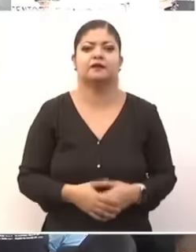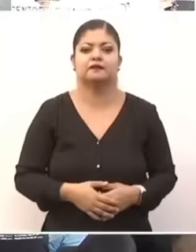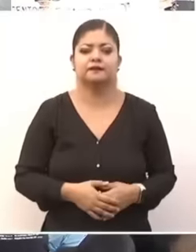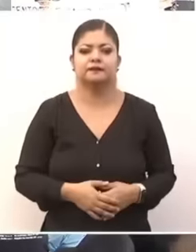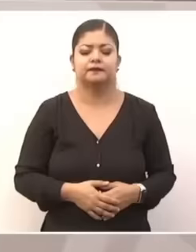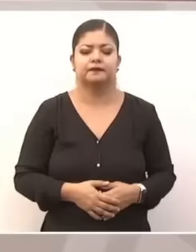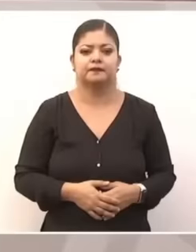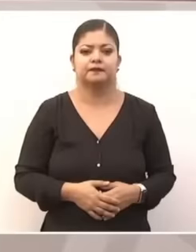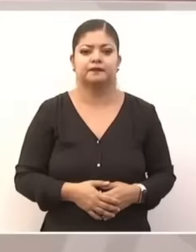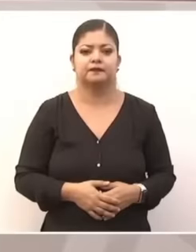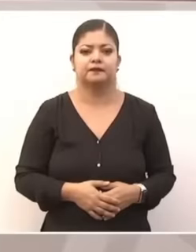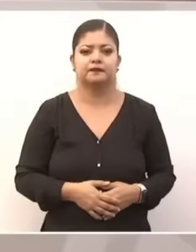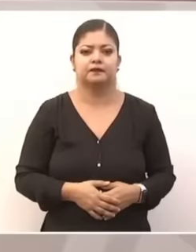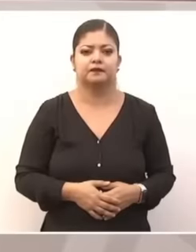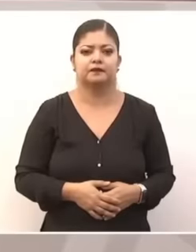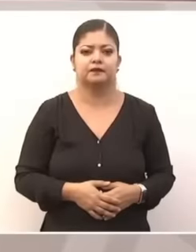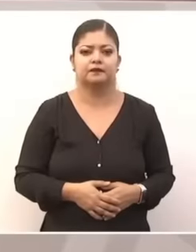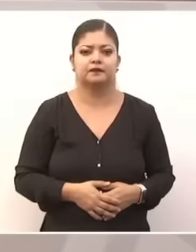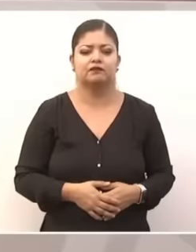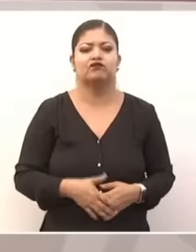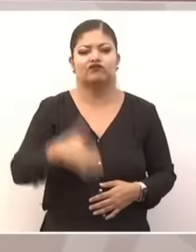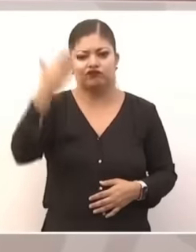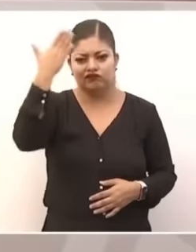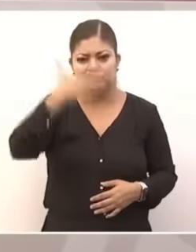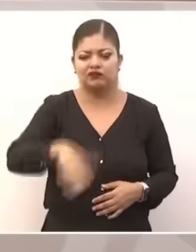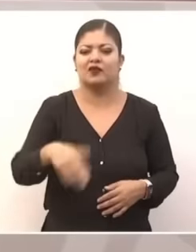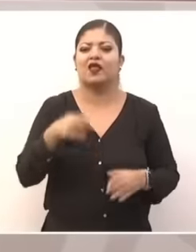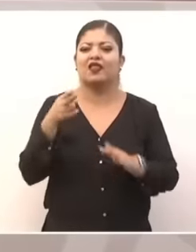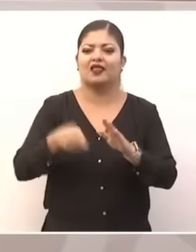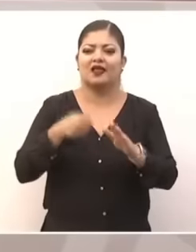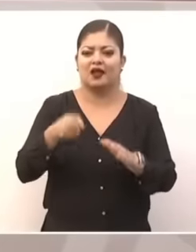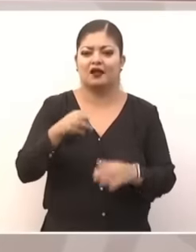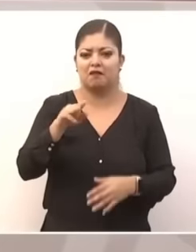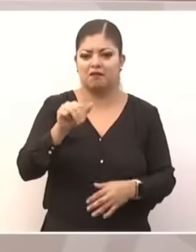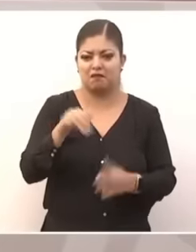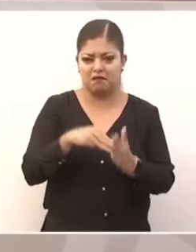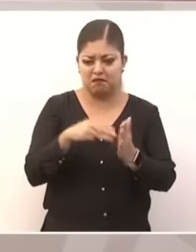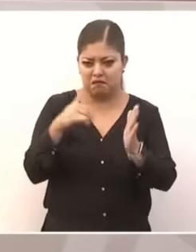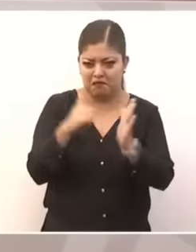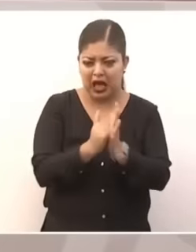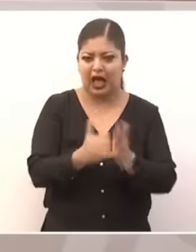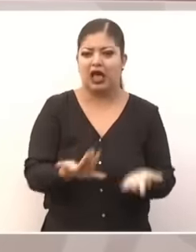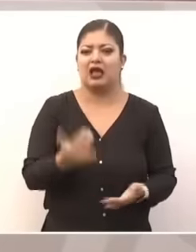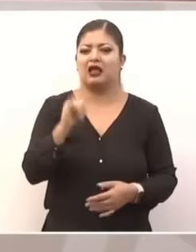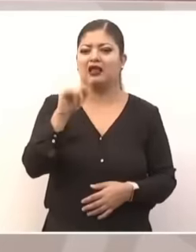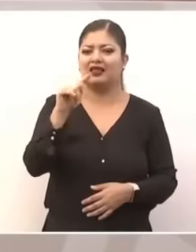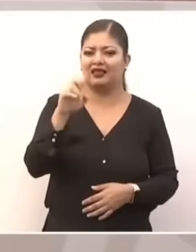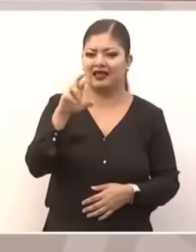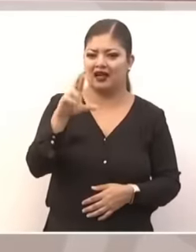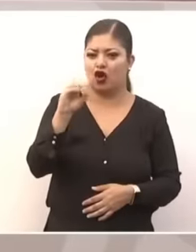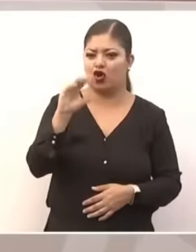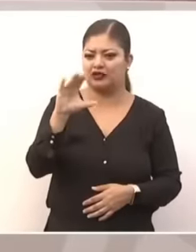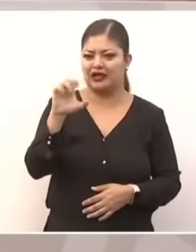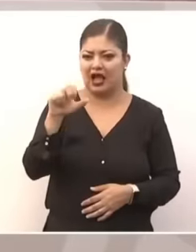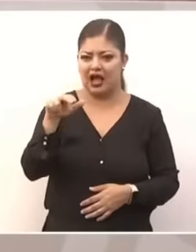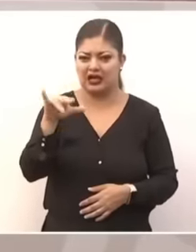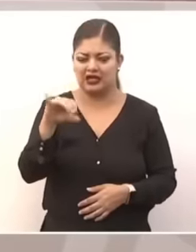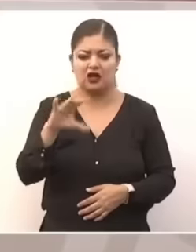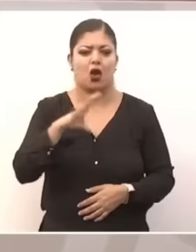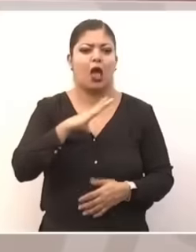Se conoce el Tren Maya, el Interoceánico, se conocen los